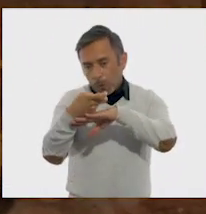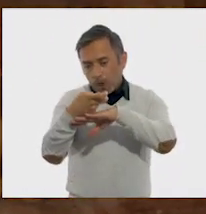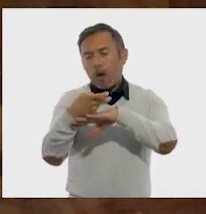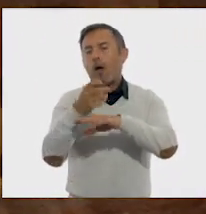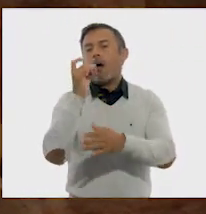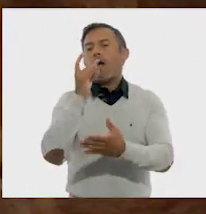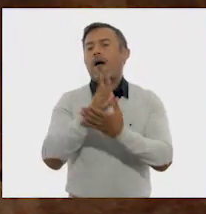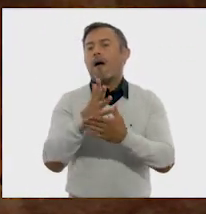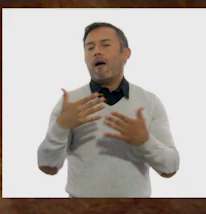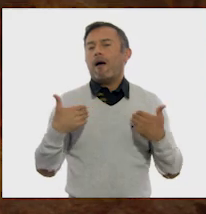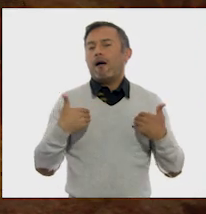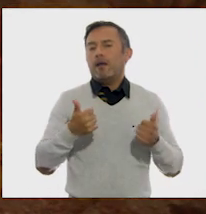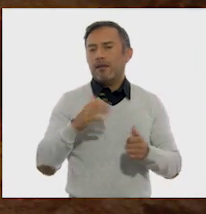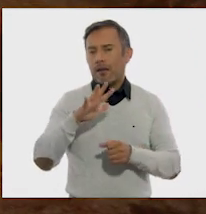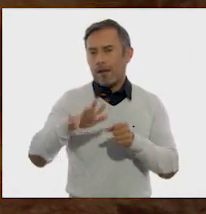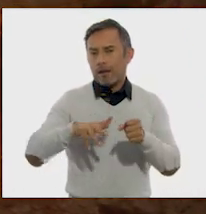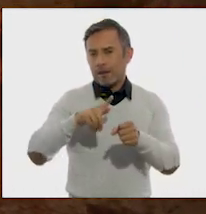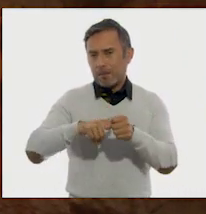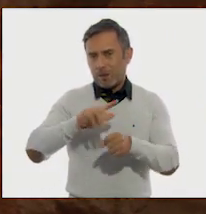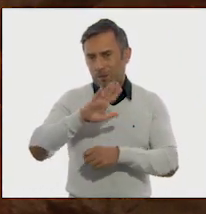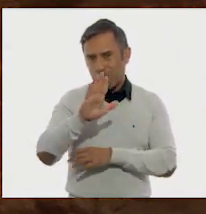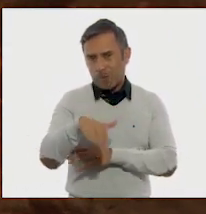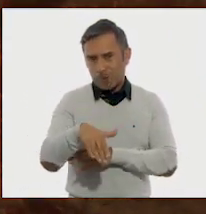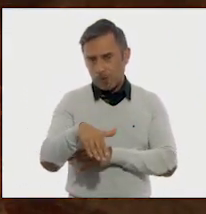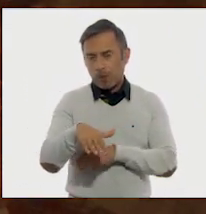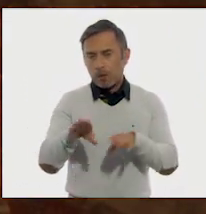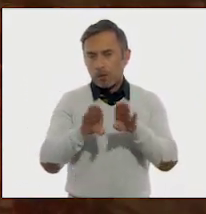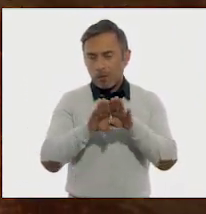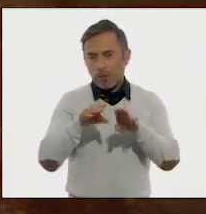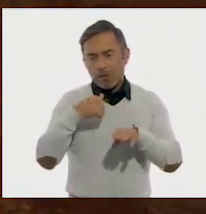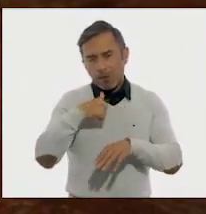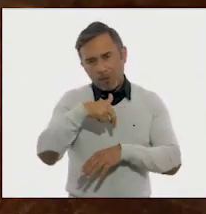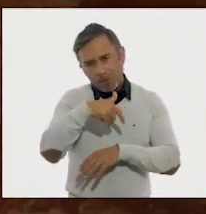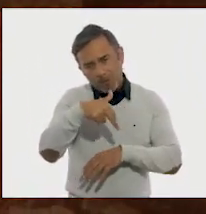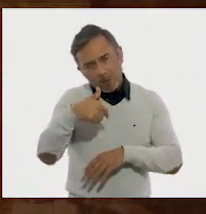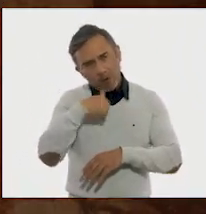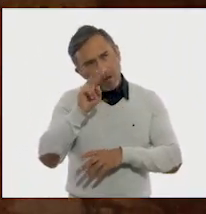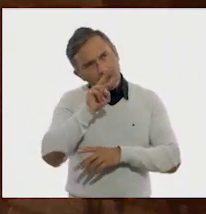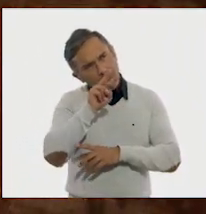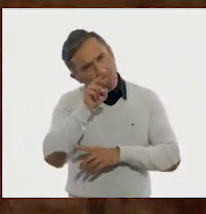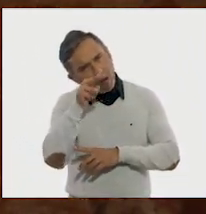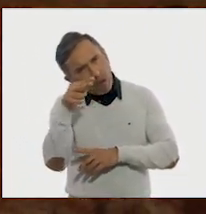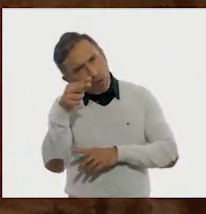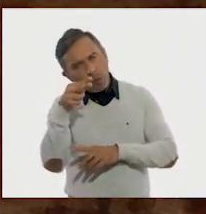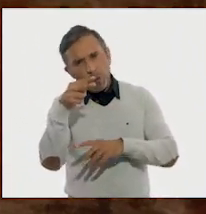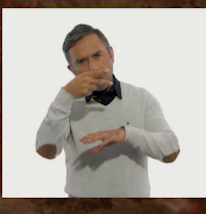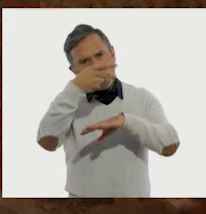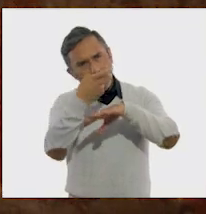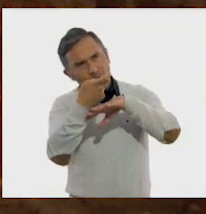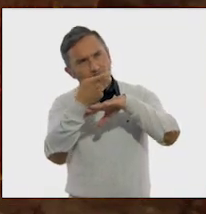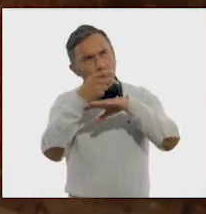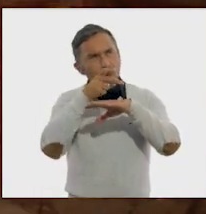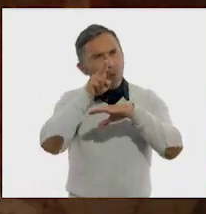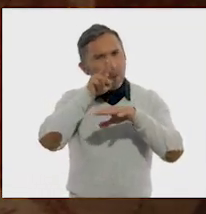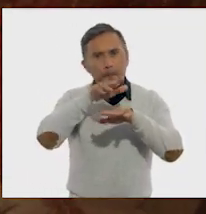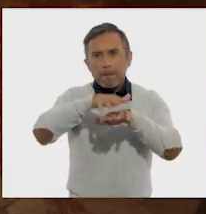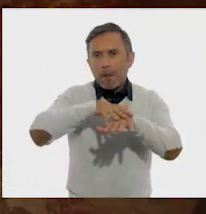van caminando, corriendo, se ven los ángulos pues, de sus patas en otra forma, ¿no?